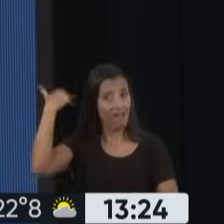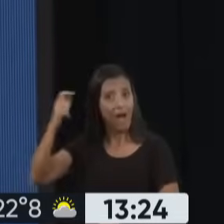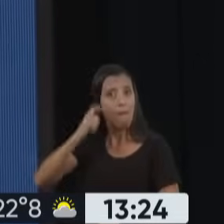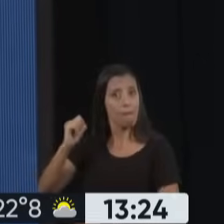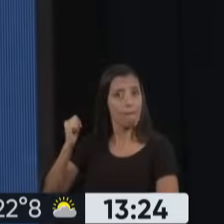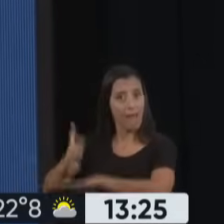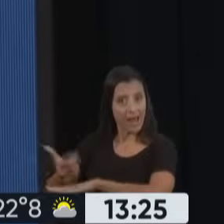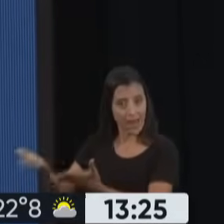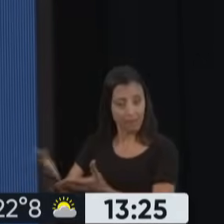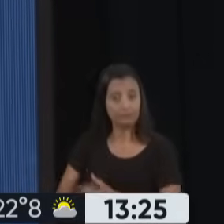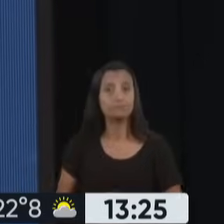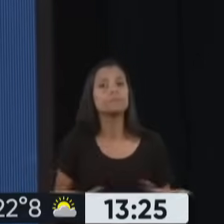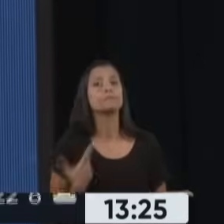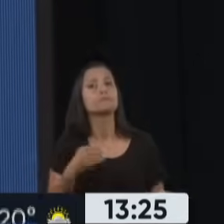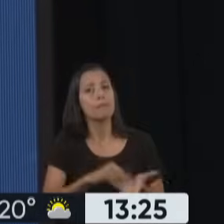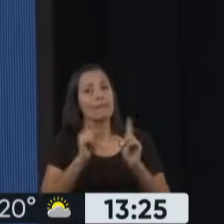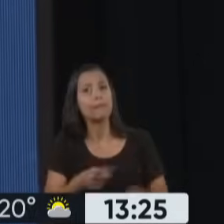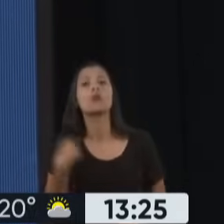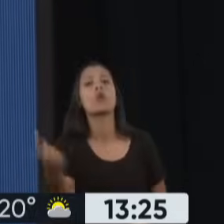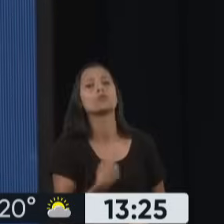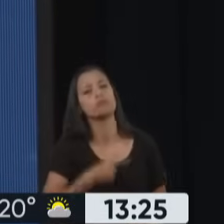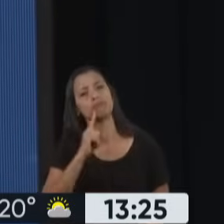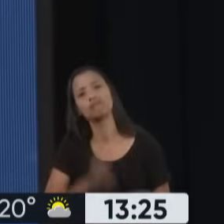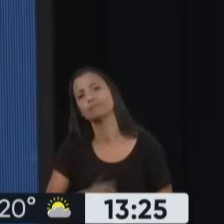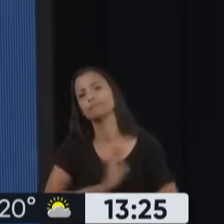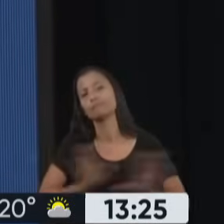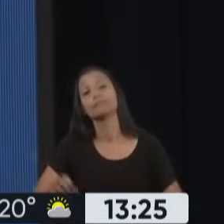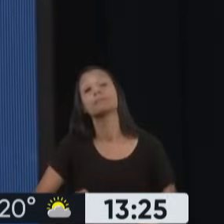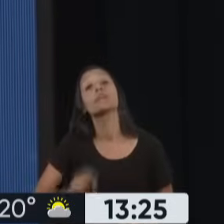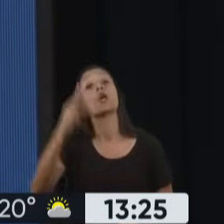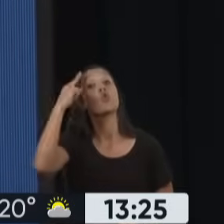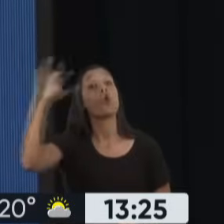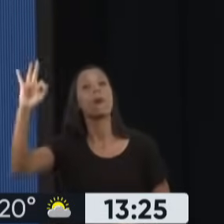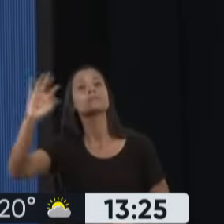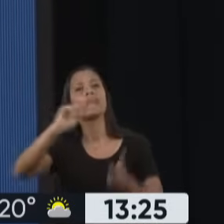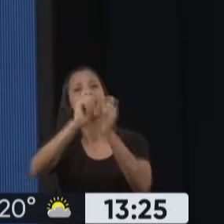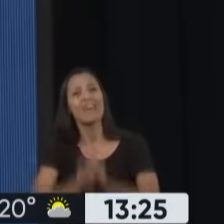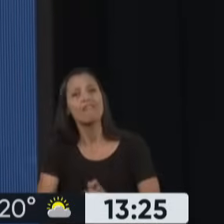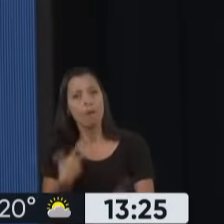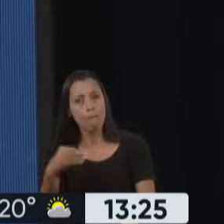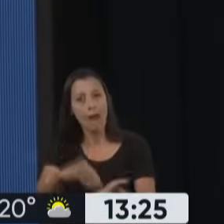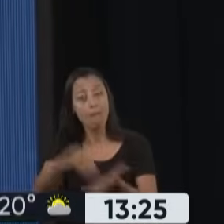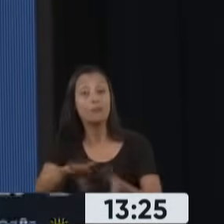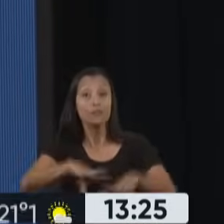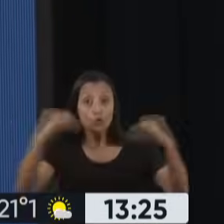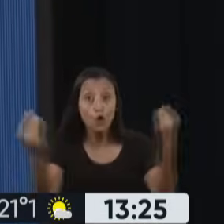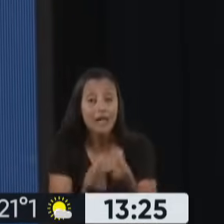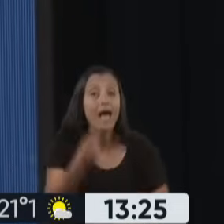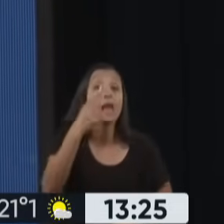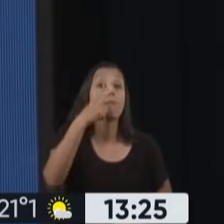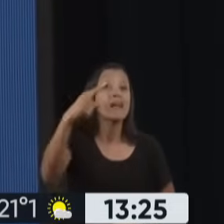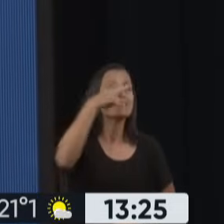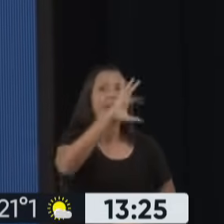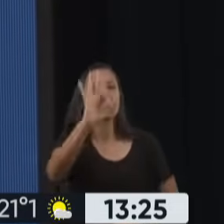Menem. Pero además metimos en la segunda parte del año 900 más. Es decir, terminamos el año con